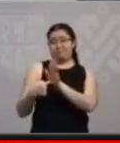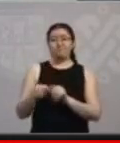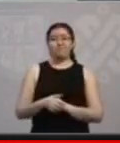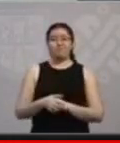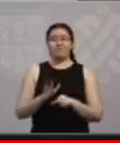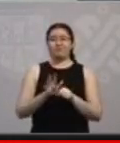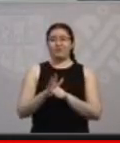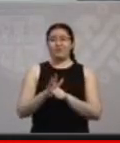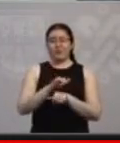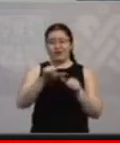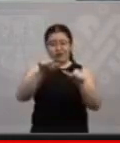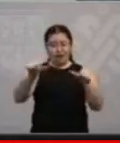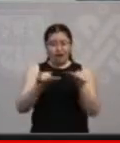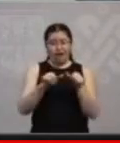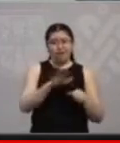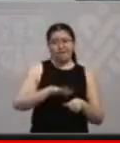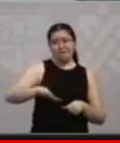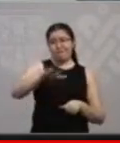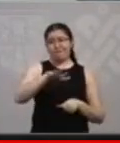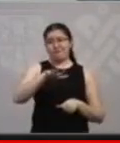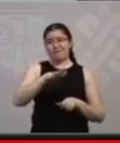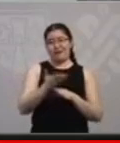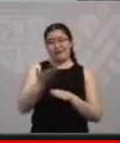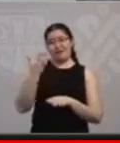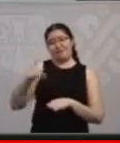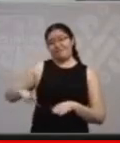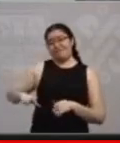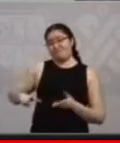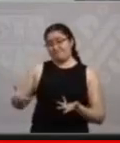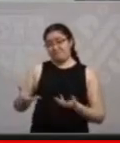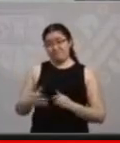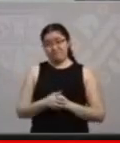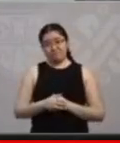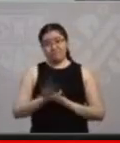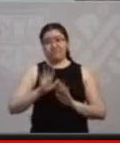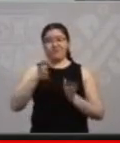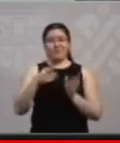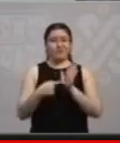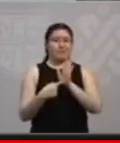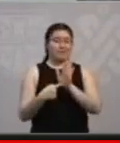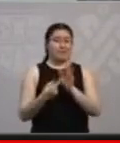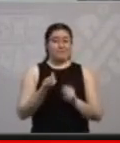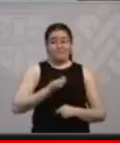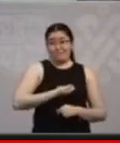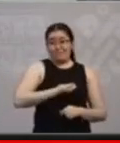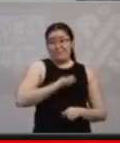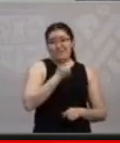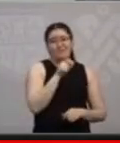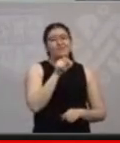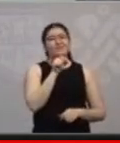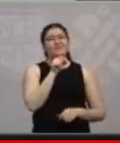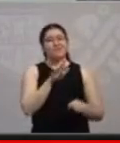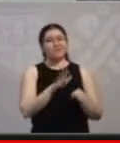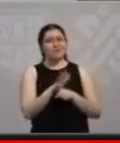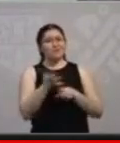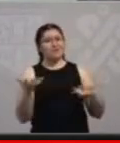de varias áreas de la entonces entrega-recepción que se hizo. Que ya salió, primero tiene que salir además